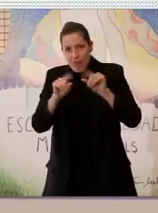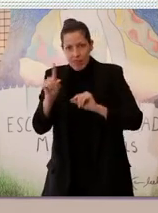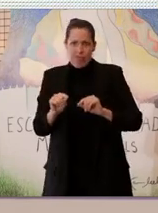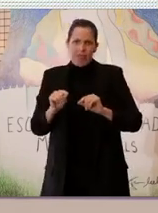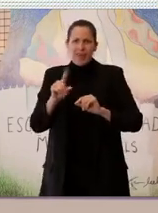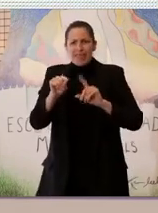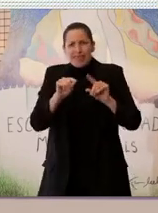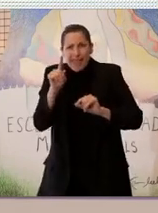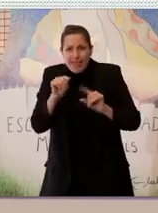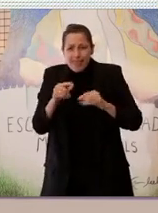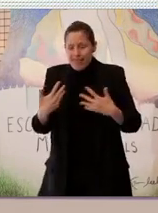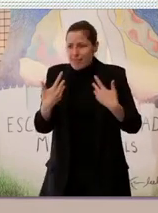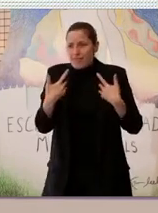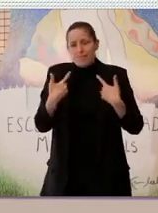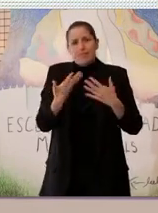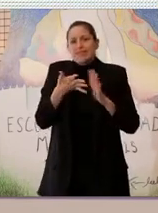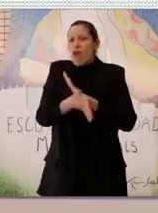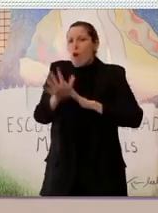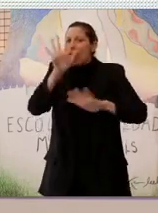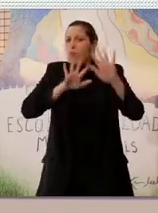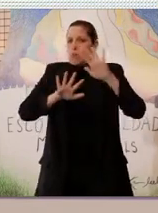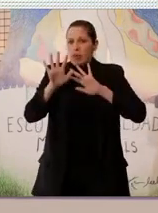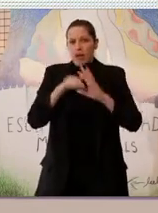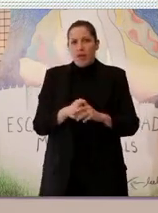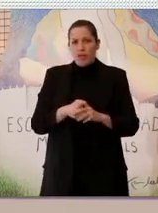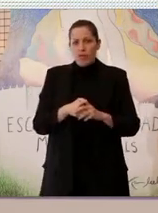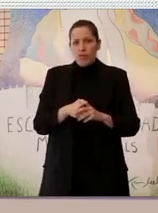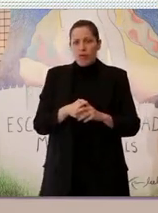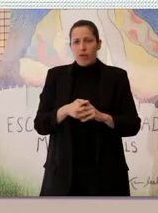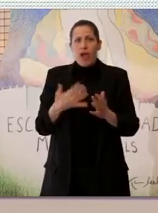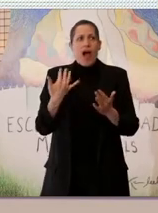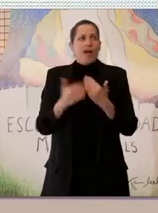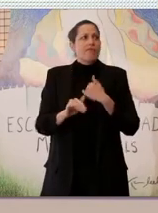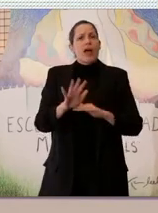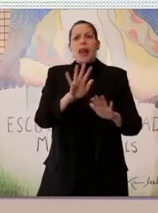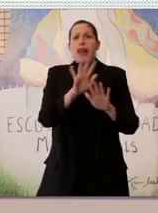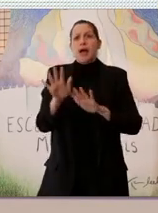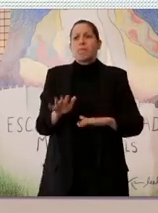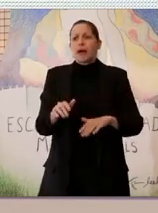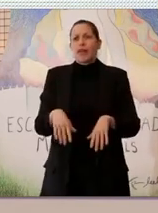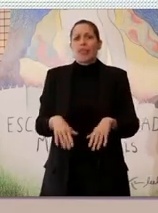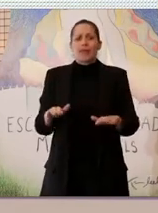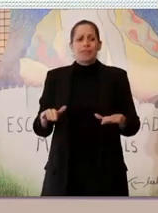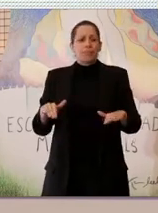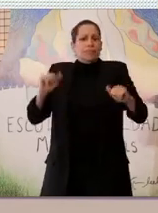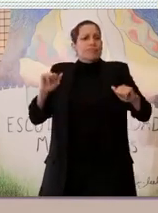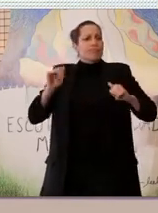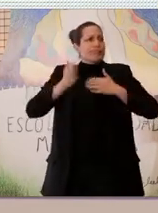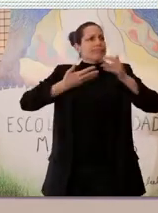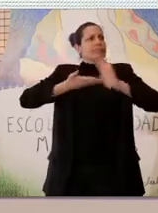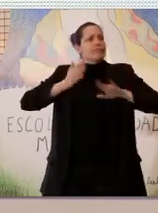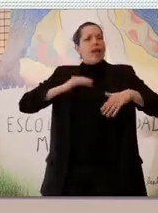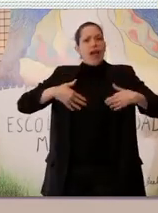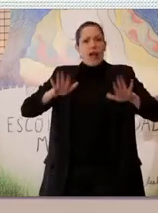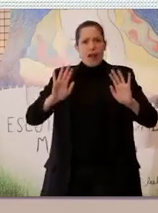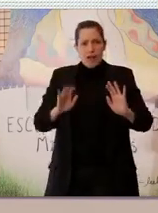complicadas. Y estamos eximiéndonos de tomar acciones que están no solamente reguladas en la ley y que podamos tomarlas, sino que